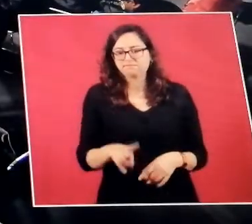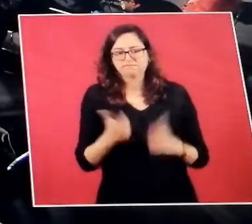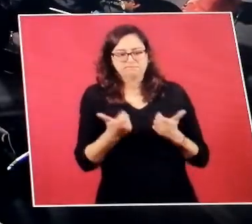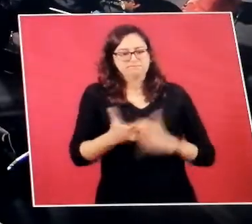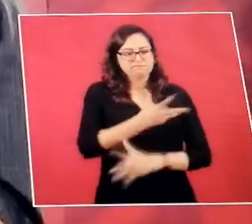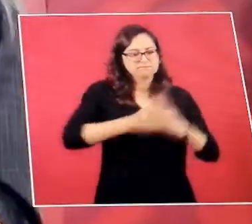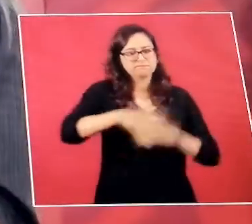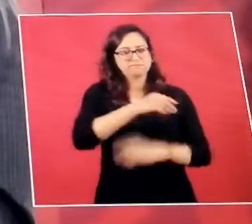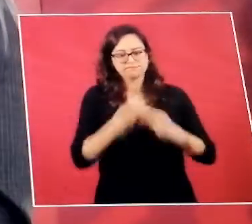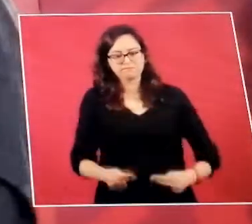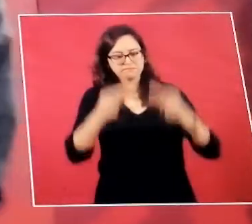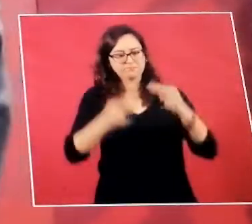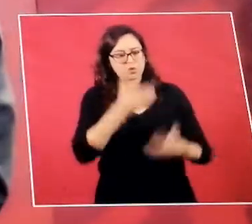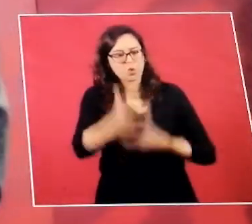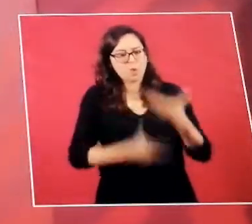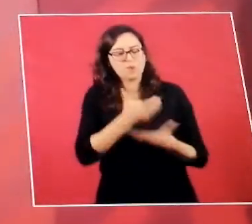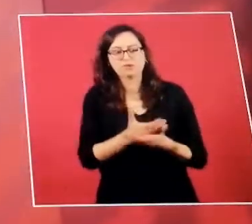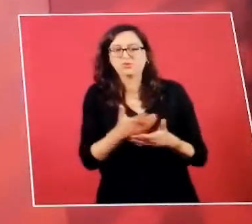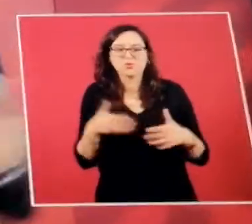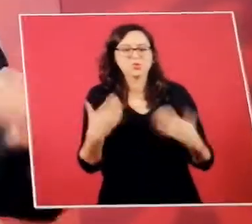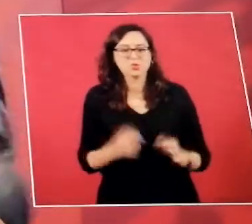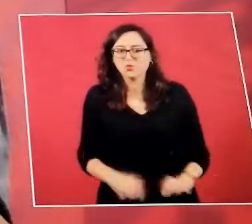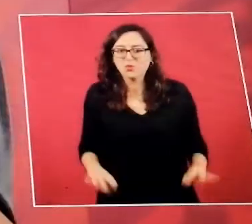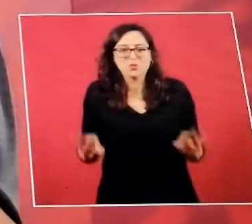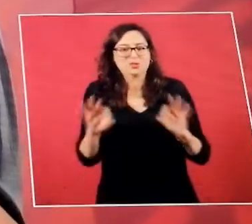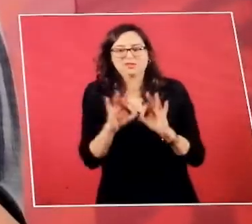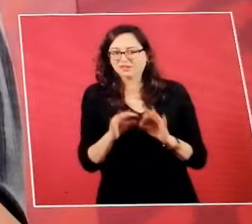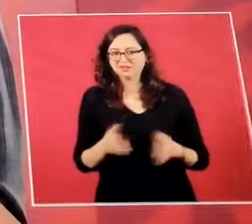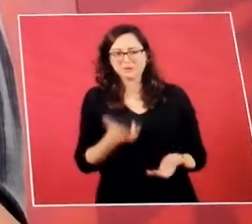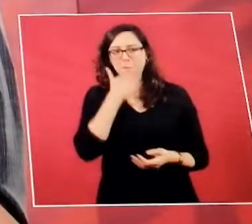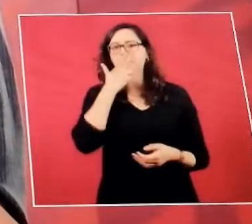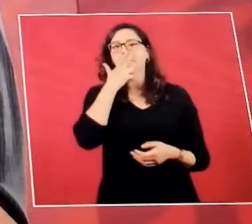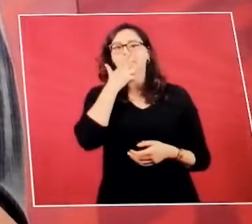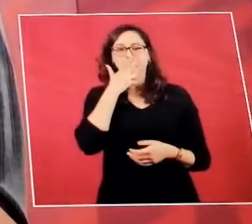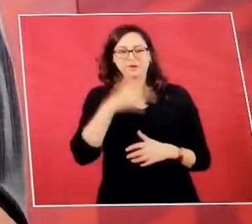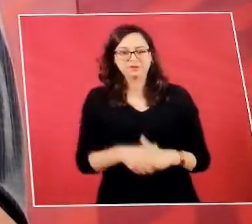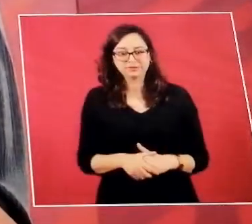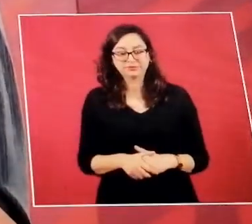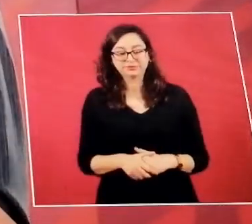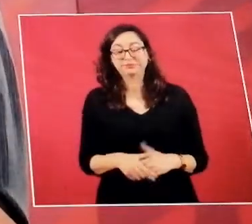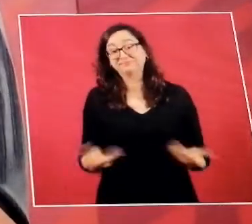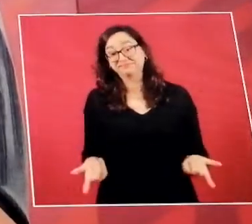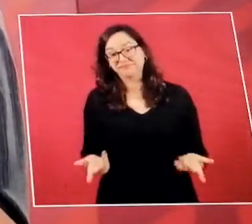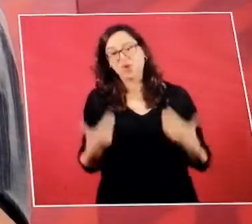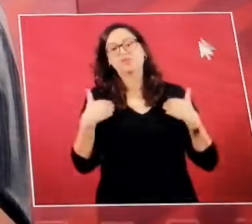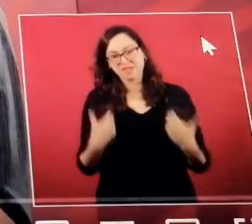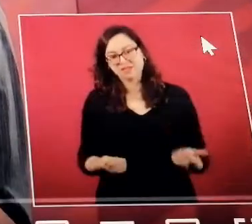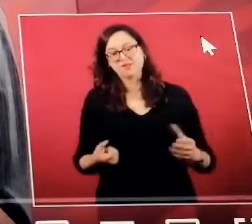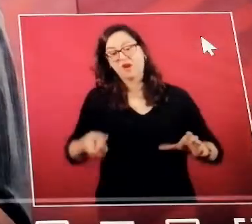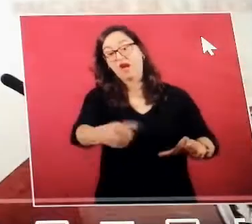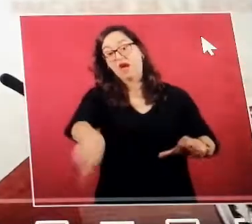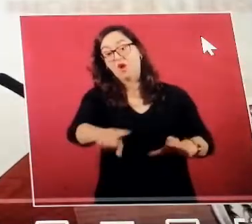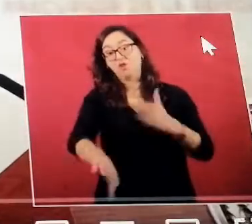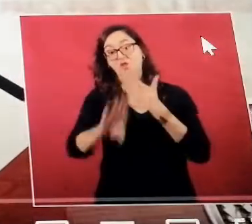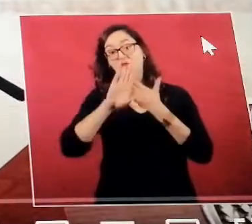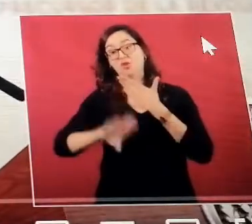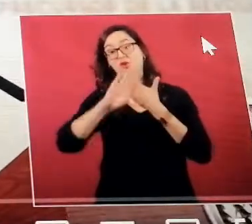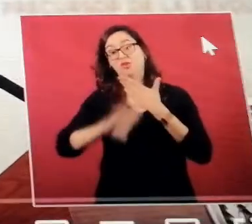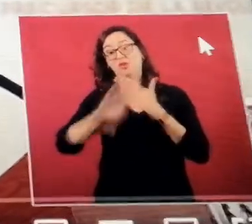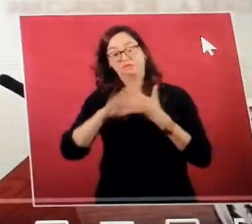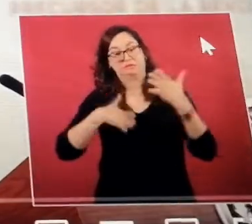en lo comercial. Deben de estar molestísimos porque la inversión estadounidense en México es